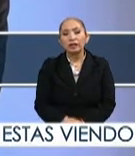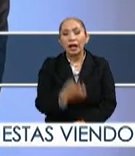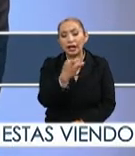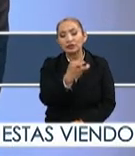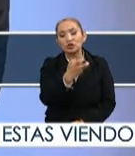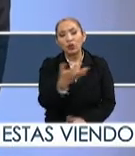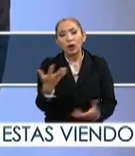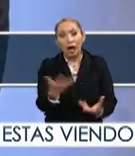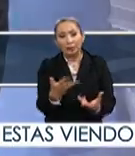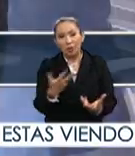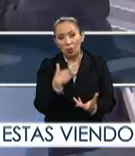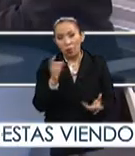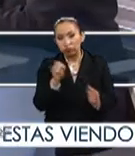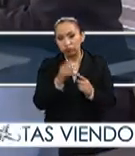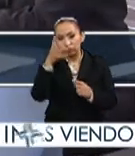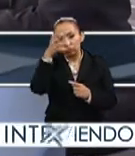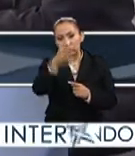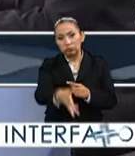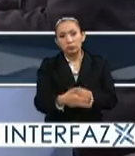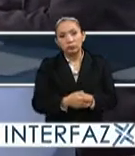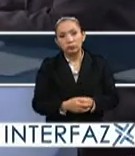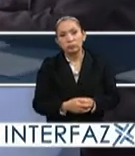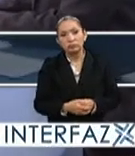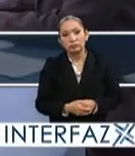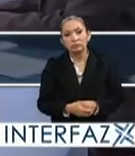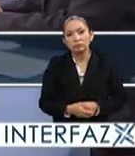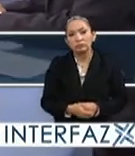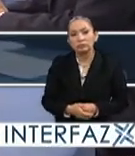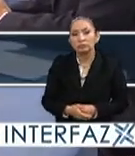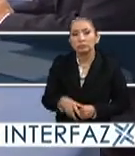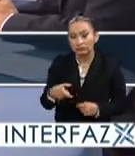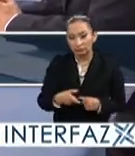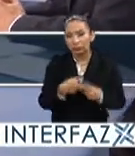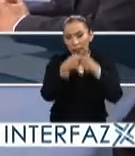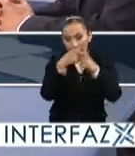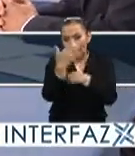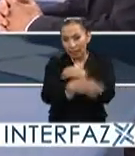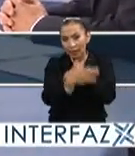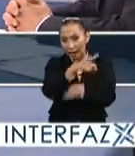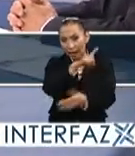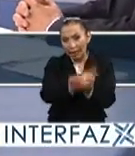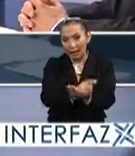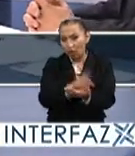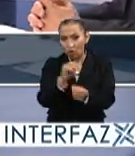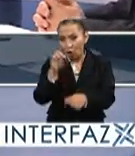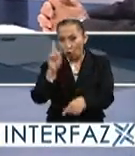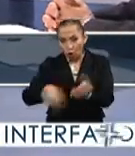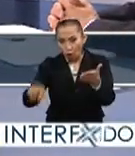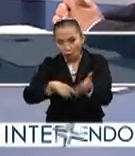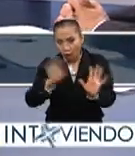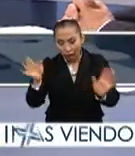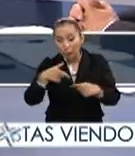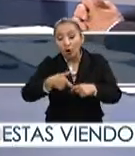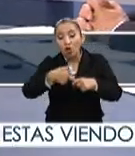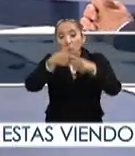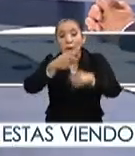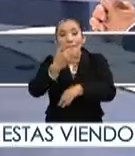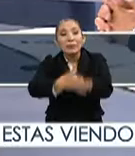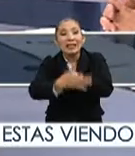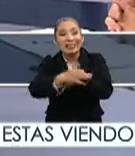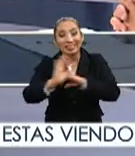a otra consecuencia, que no se interrumpió temporalmente, no se echó abajo, y se están preparando las